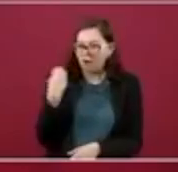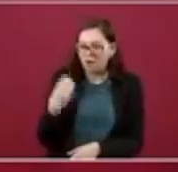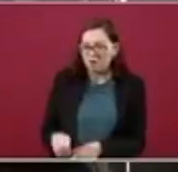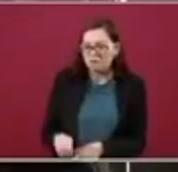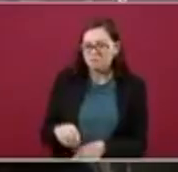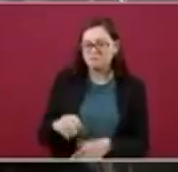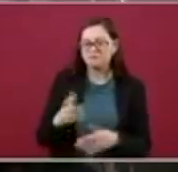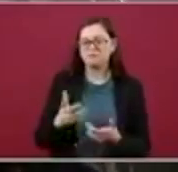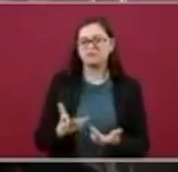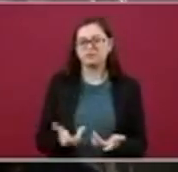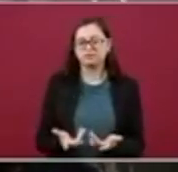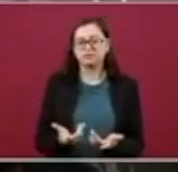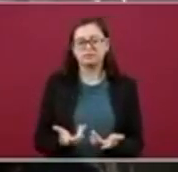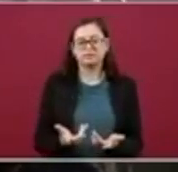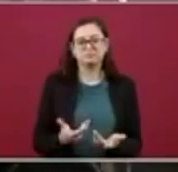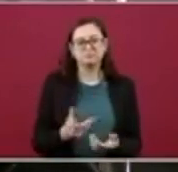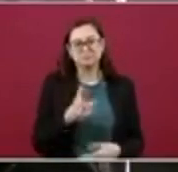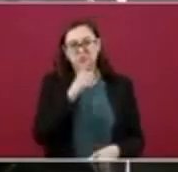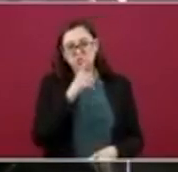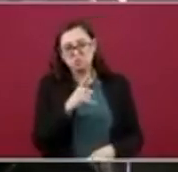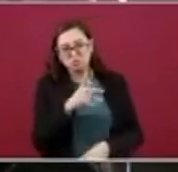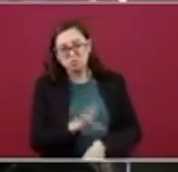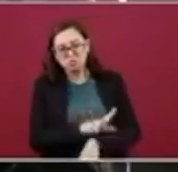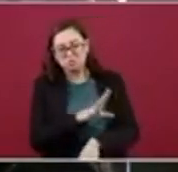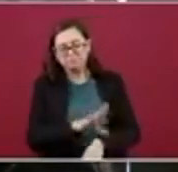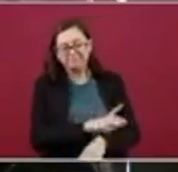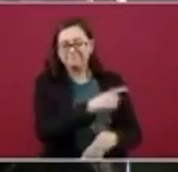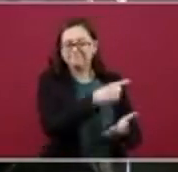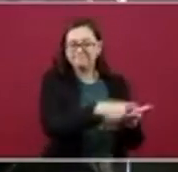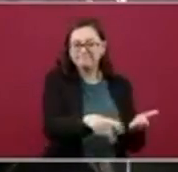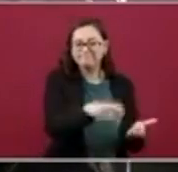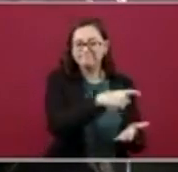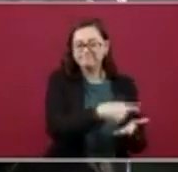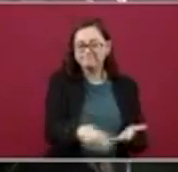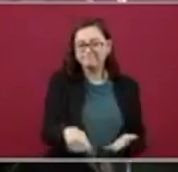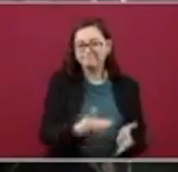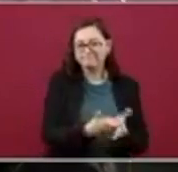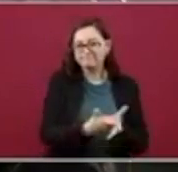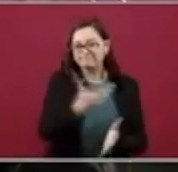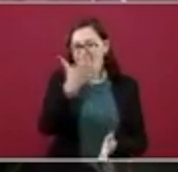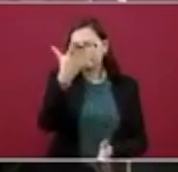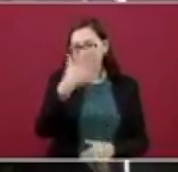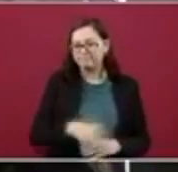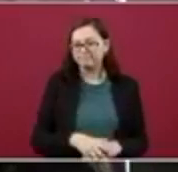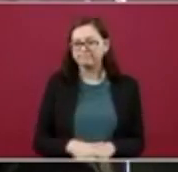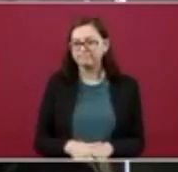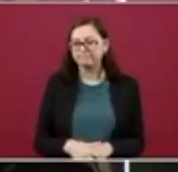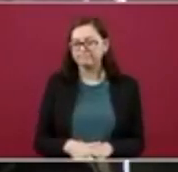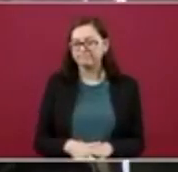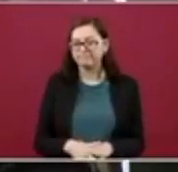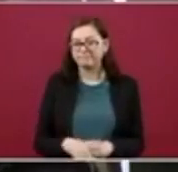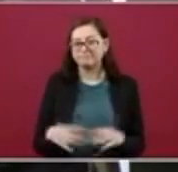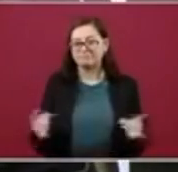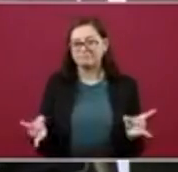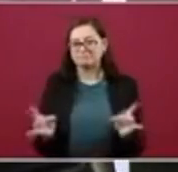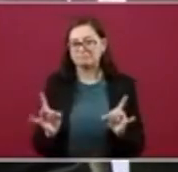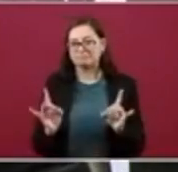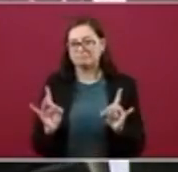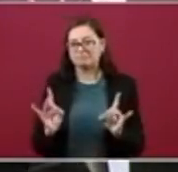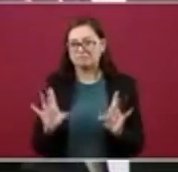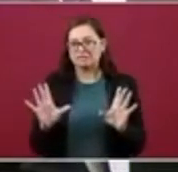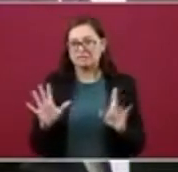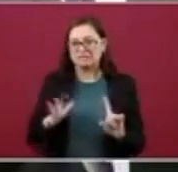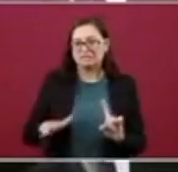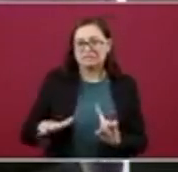a comprar la energía eléctrica. Entonces es una situación